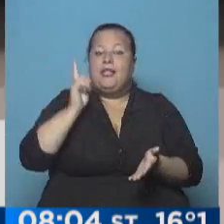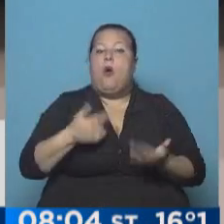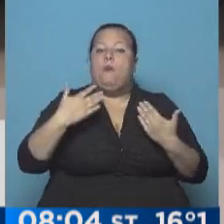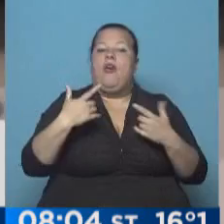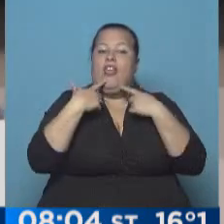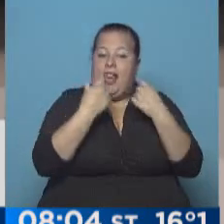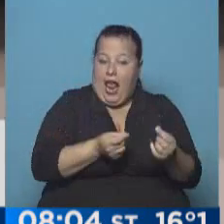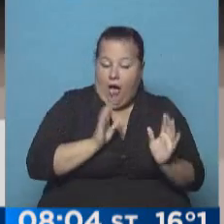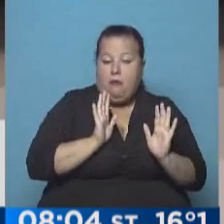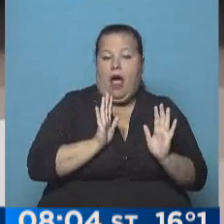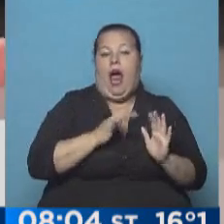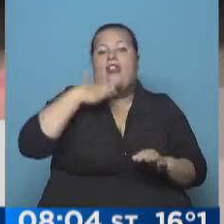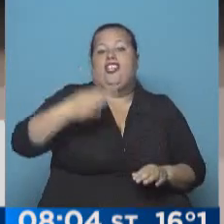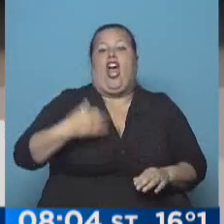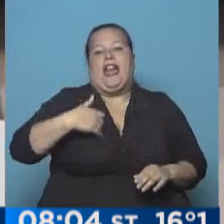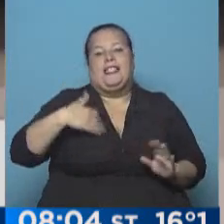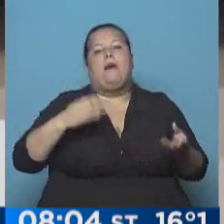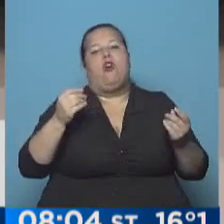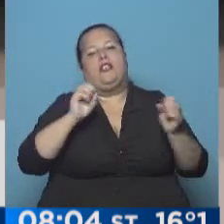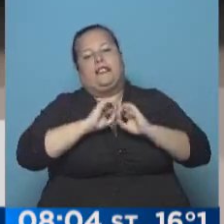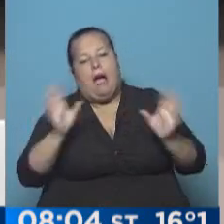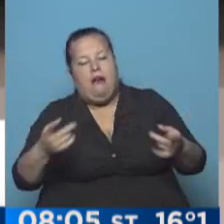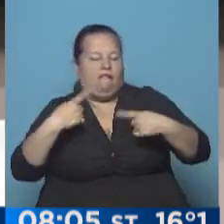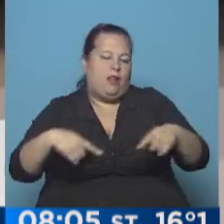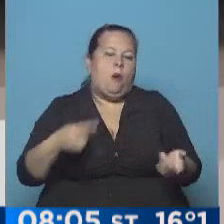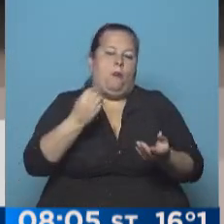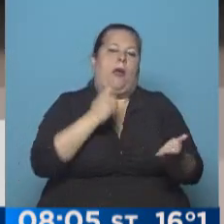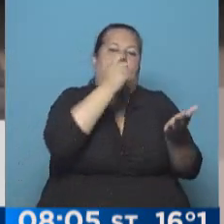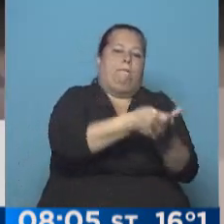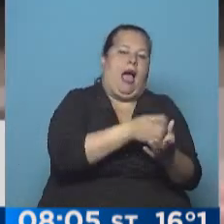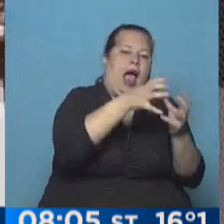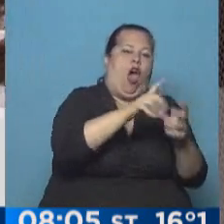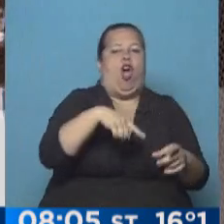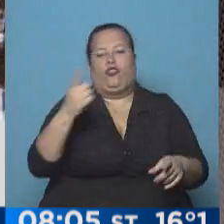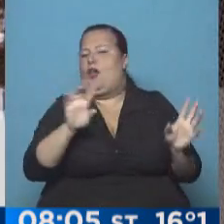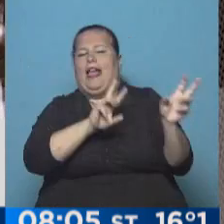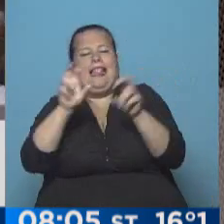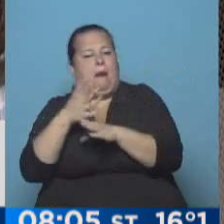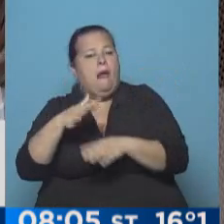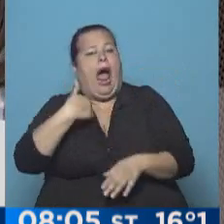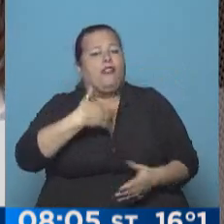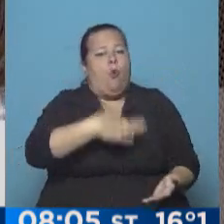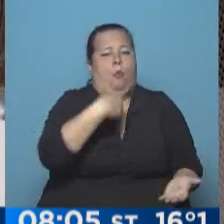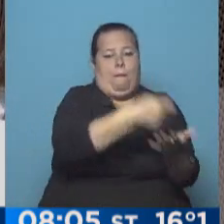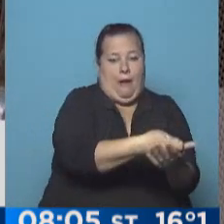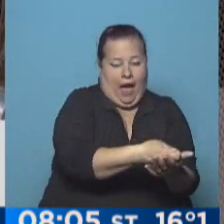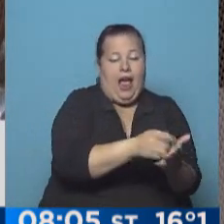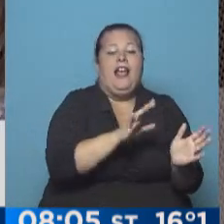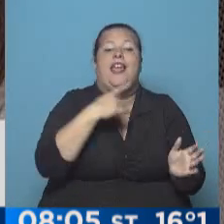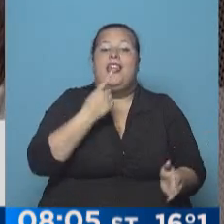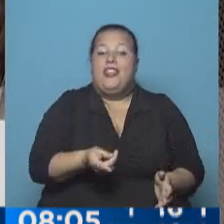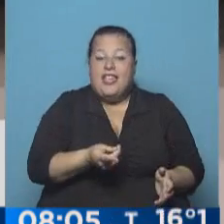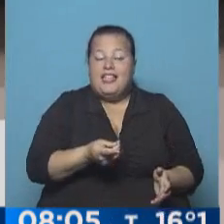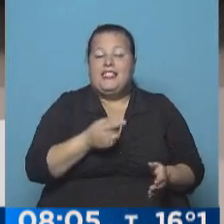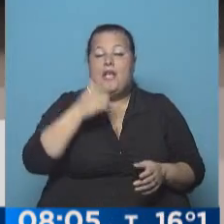se podrá cuestionar la decisión del general porque es arbitraria si quieren porque le paga unos a otros pero pago ahora cual está en lo que